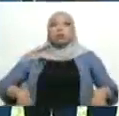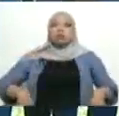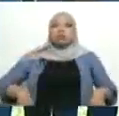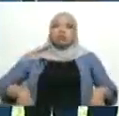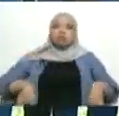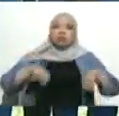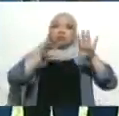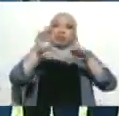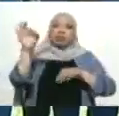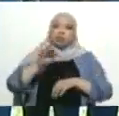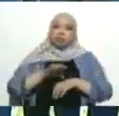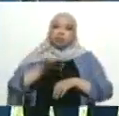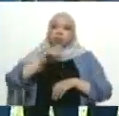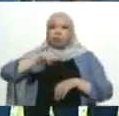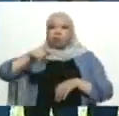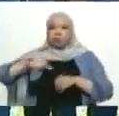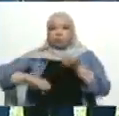80% de la Fuerza Armada.